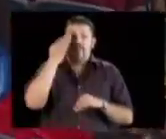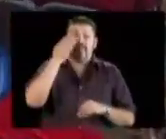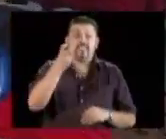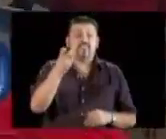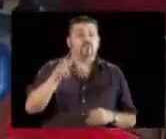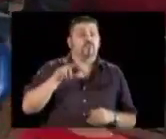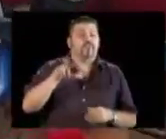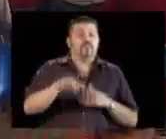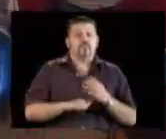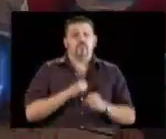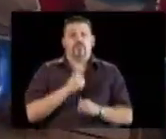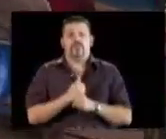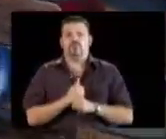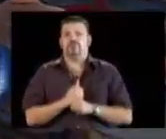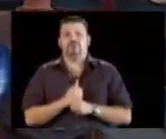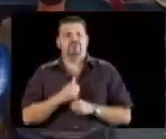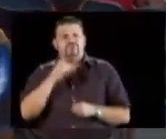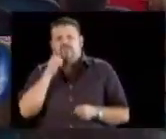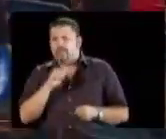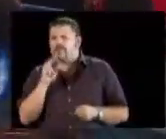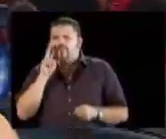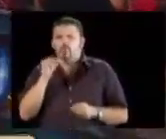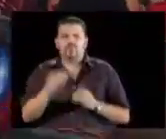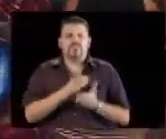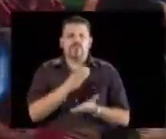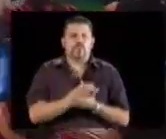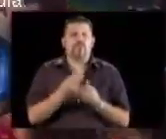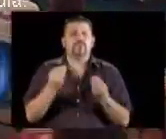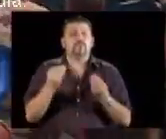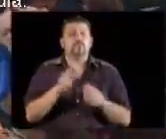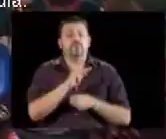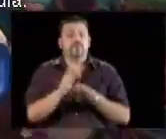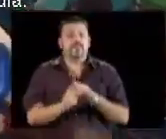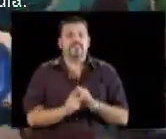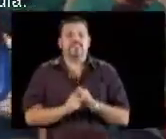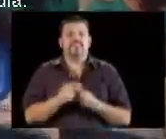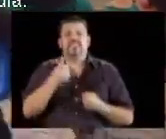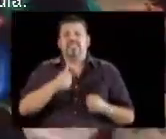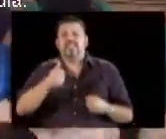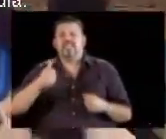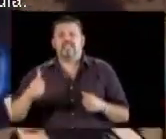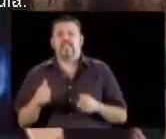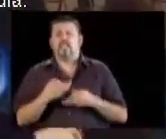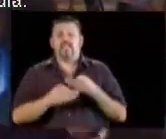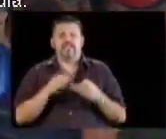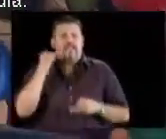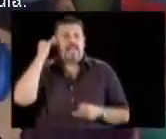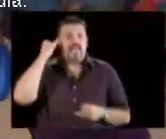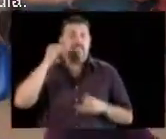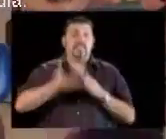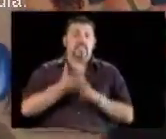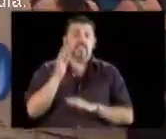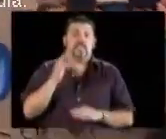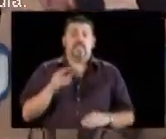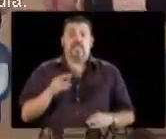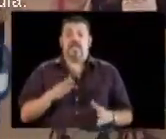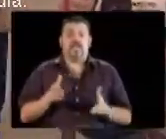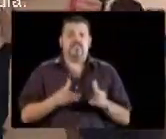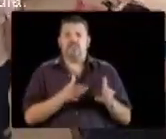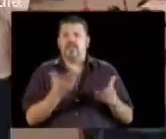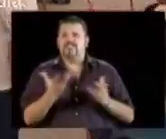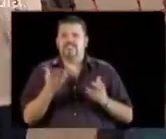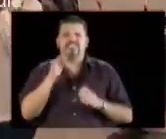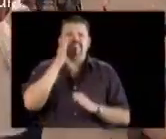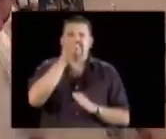a seguir siéndolo. Voy a visitar muchas ciudades, muchos países. Ahorita de aquí despego para irme a la India, a recorrer